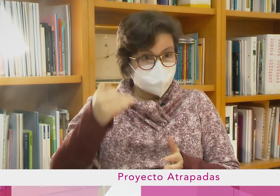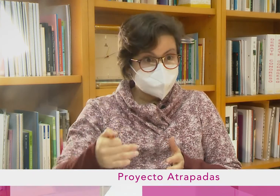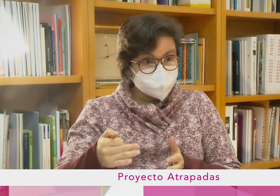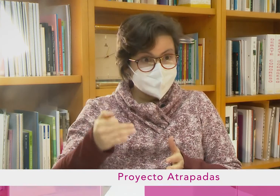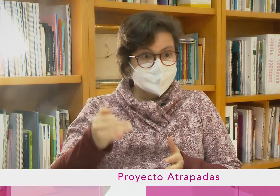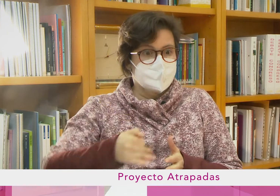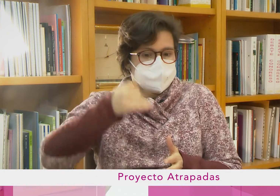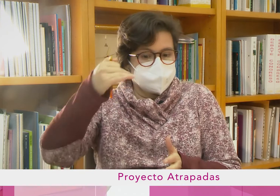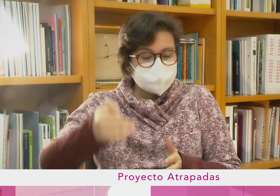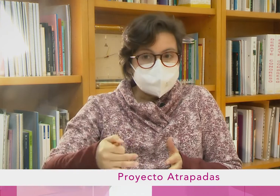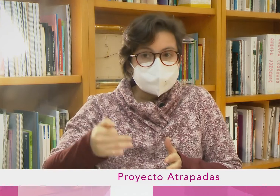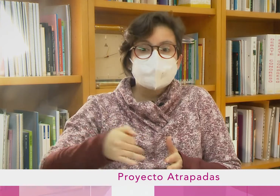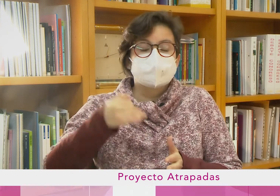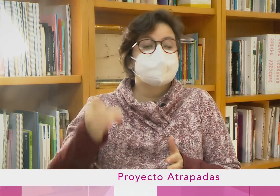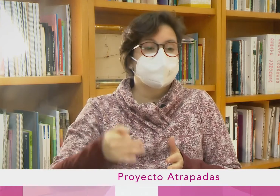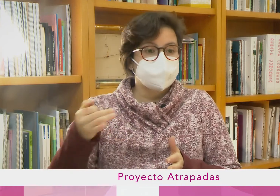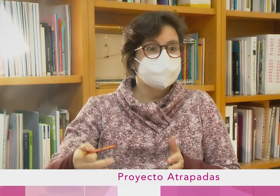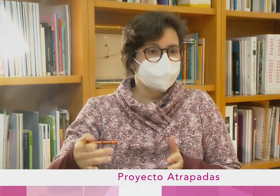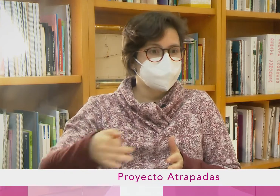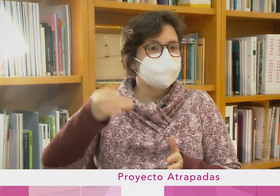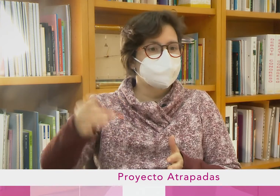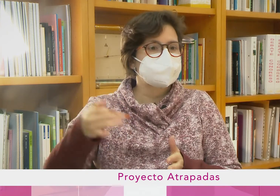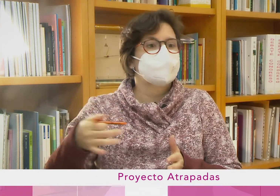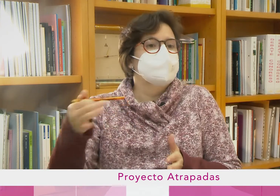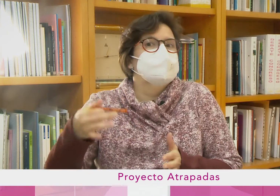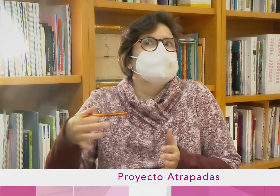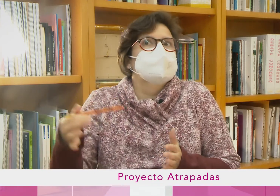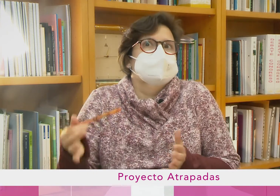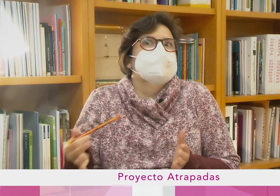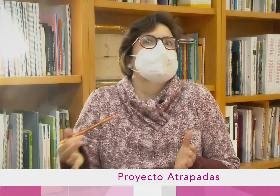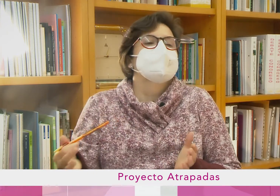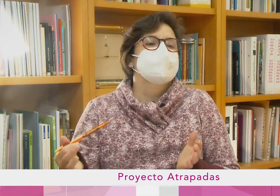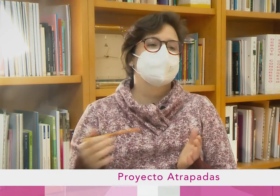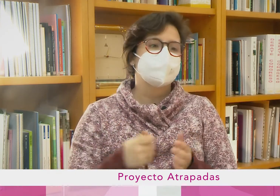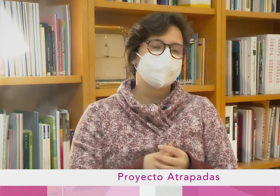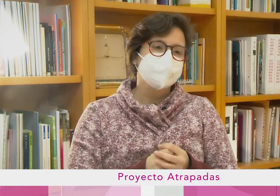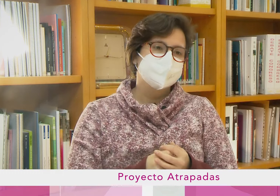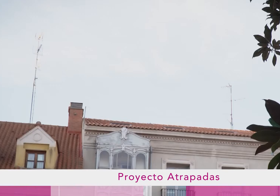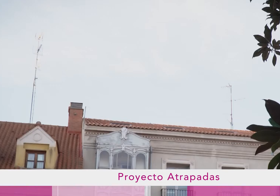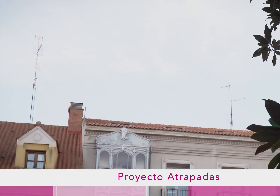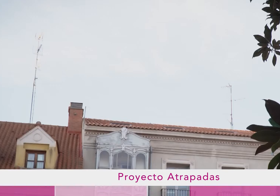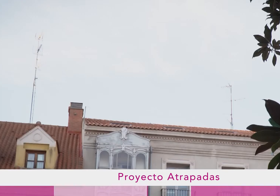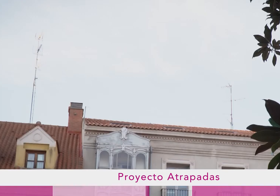es empezar, que se va empezando y que se van haciendo esfuerzos, ¿no? Y que se va queriendo avanzar, ¿no?